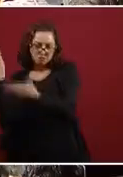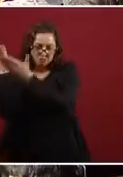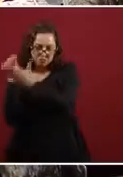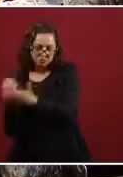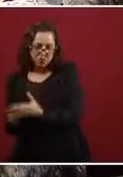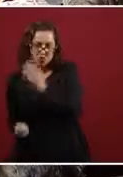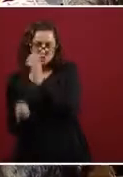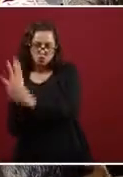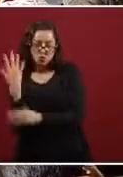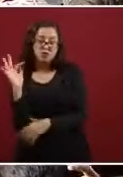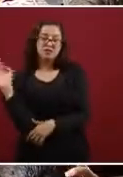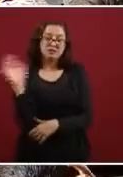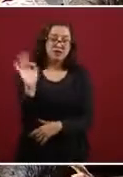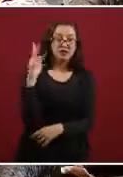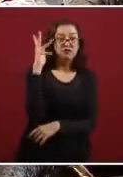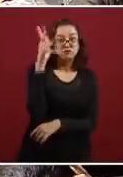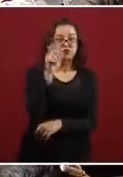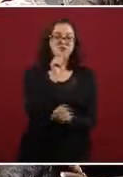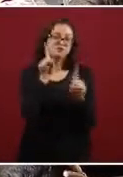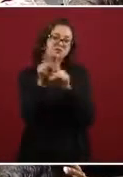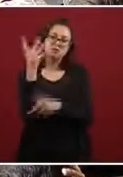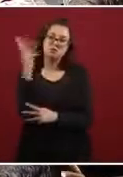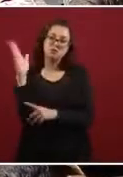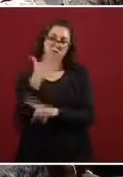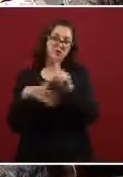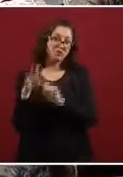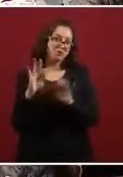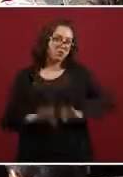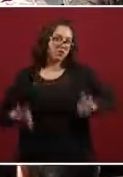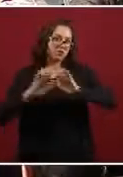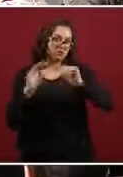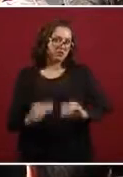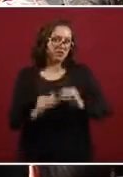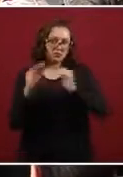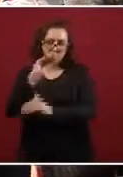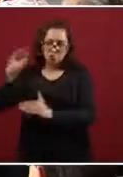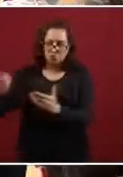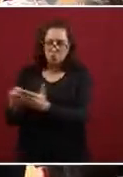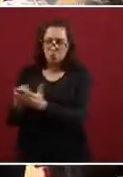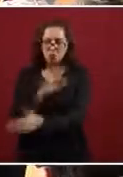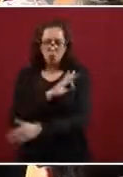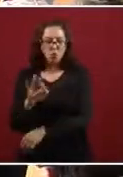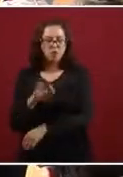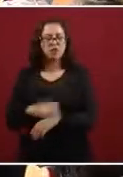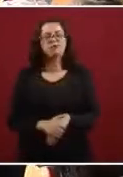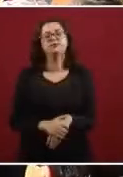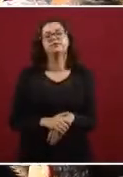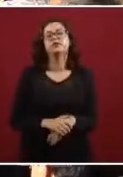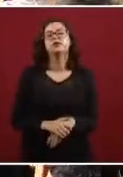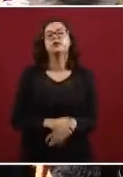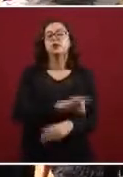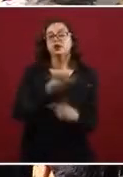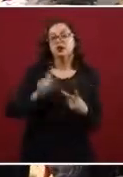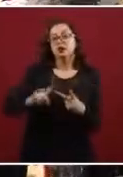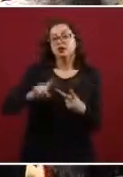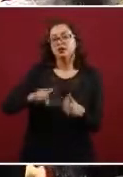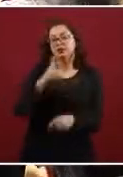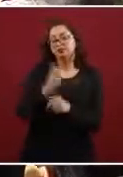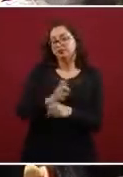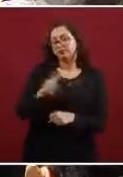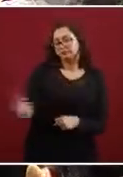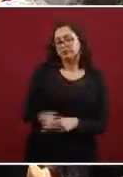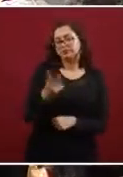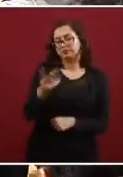podamos introducir y desarrollar temas como este, que es muy importante. Sí, una segunda pregunta, si me lo permite. Señor presidente, el día de